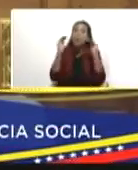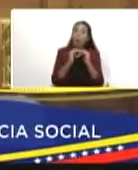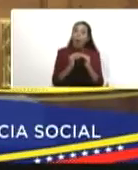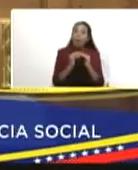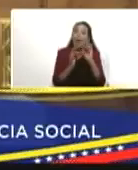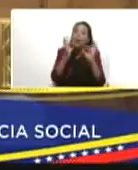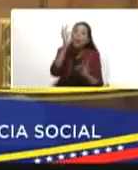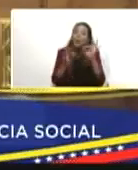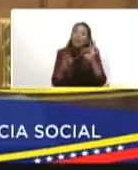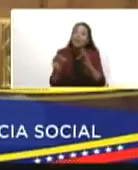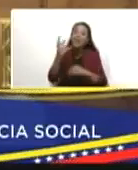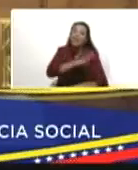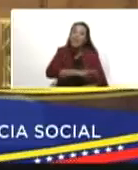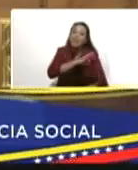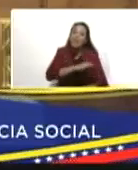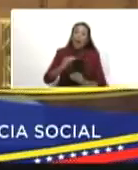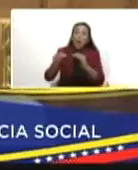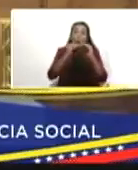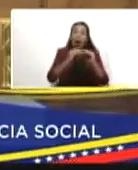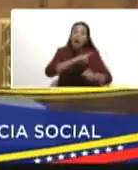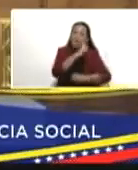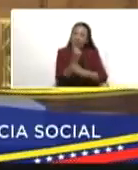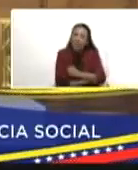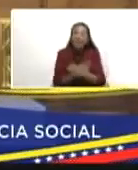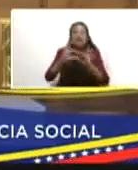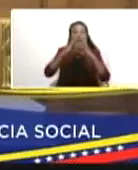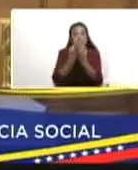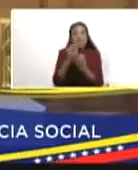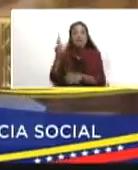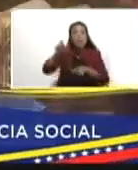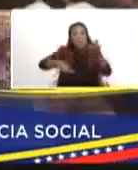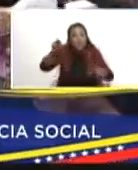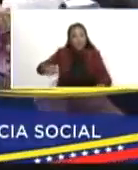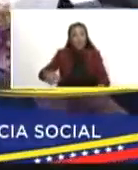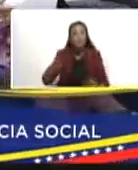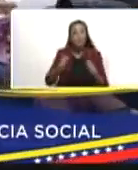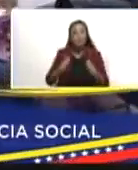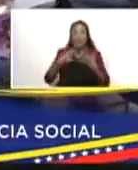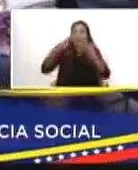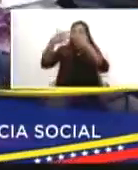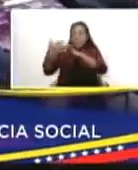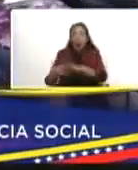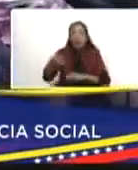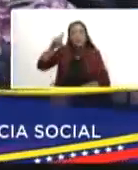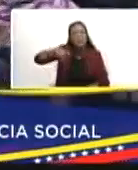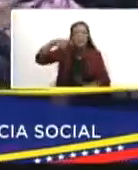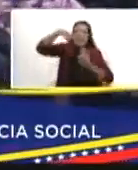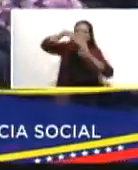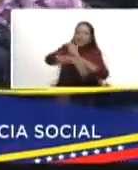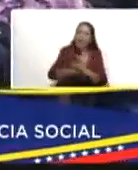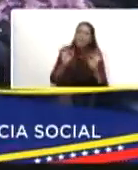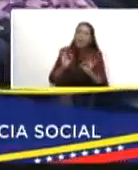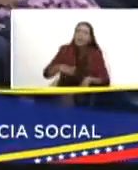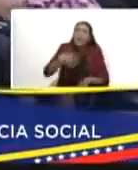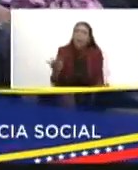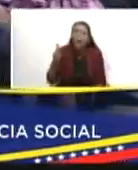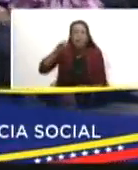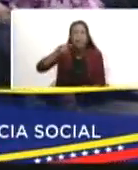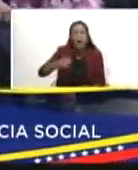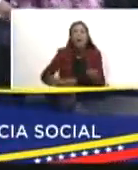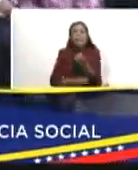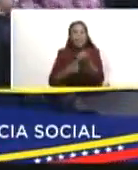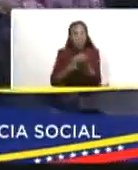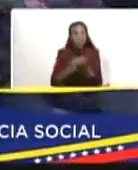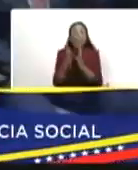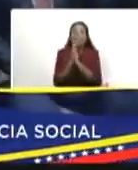y Justicia para todos y ir a fortalecer la familia Venezolana en su necesidad específica pido el apoyo de